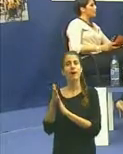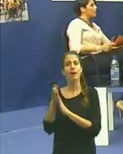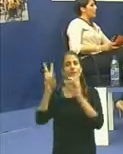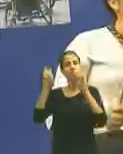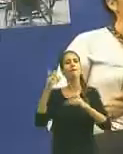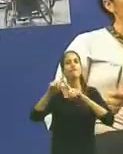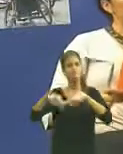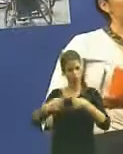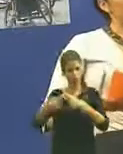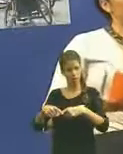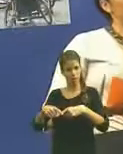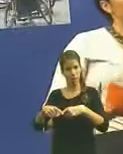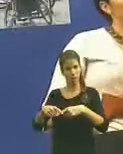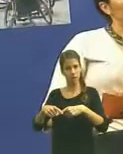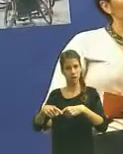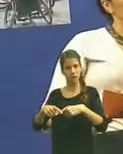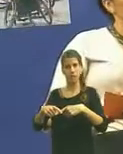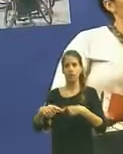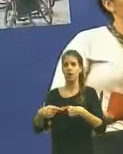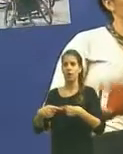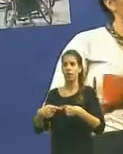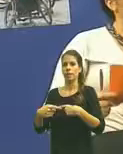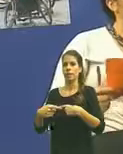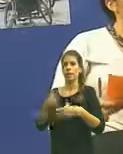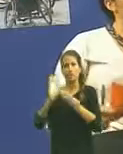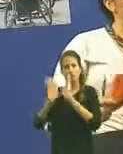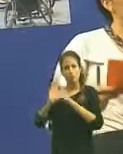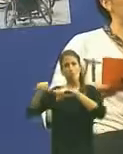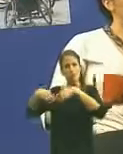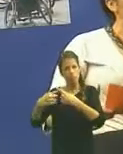importante. ¿También se hace una intervención o una parte